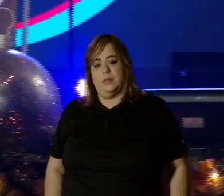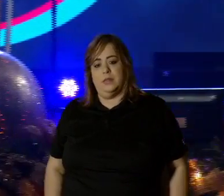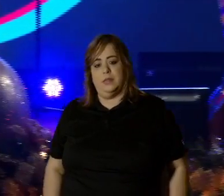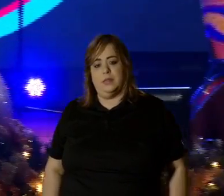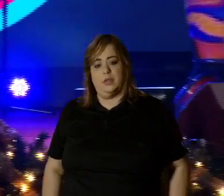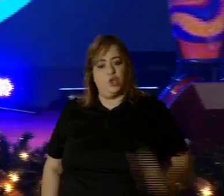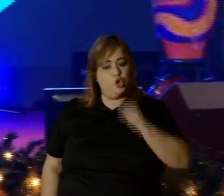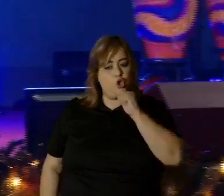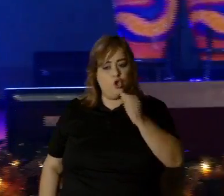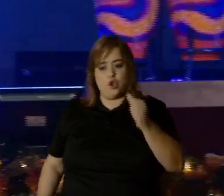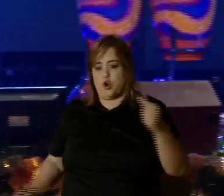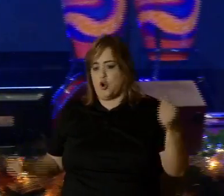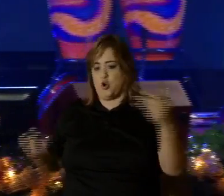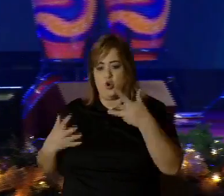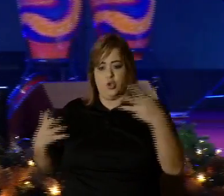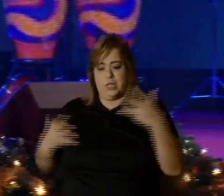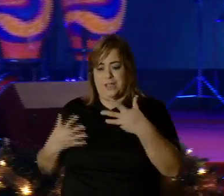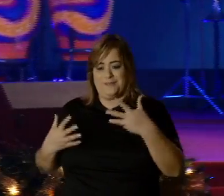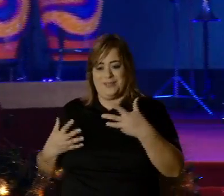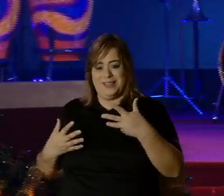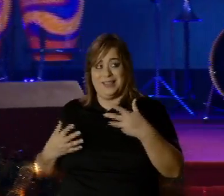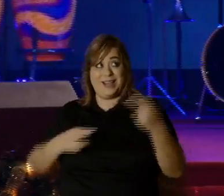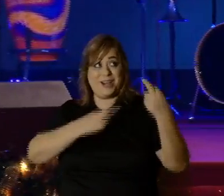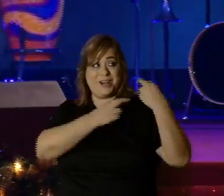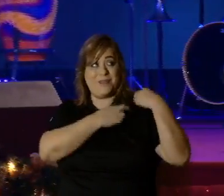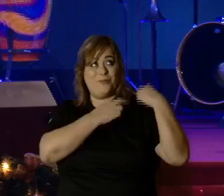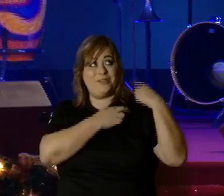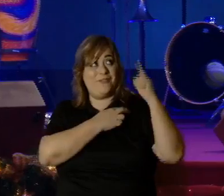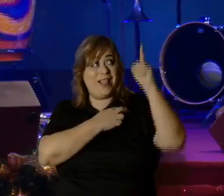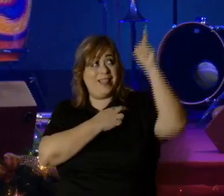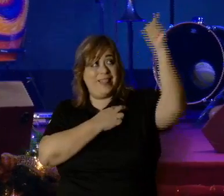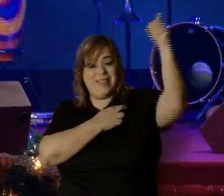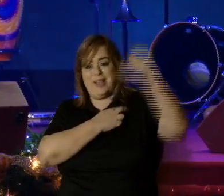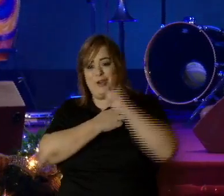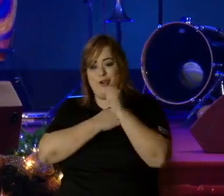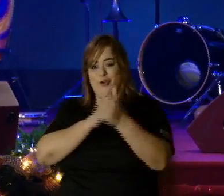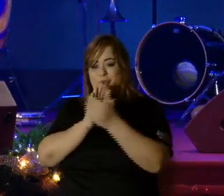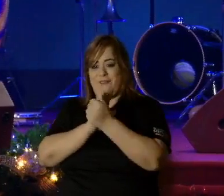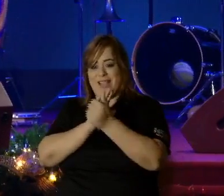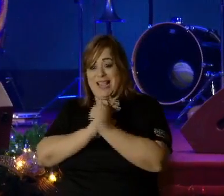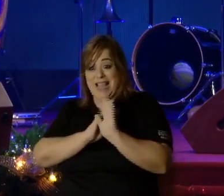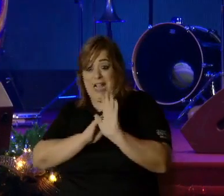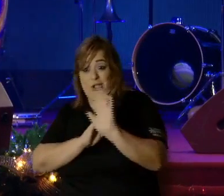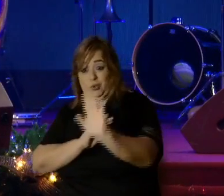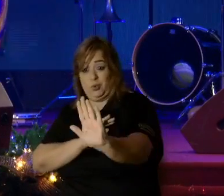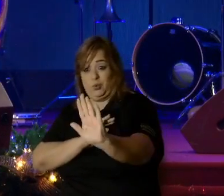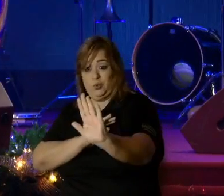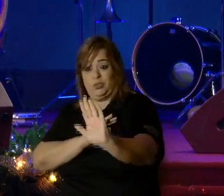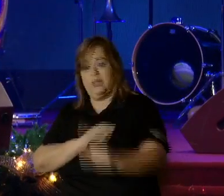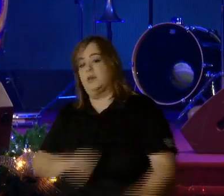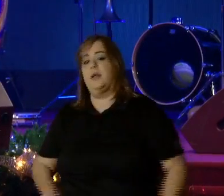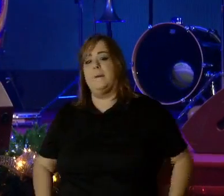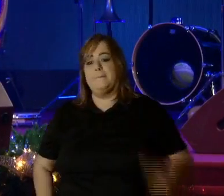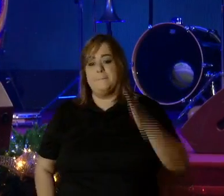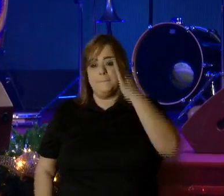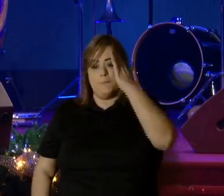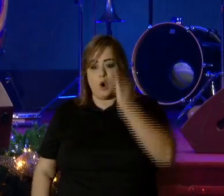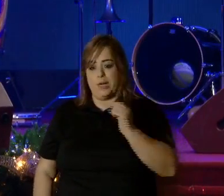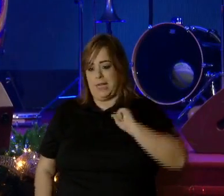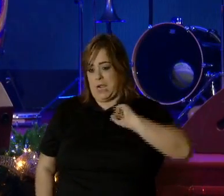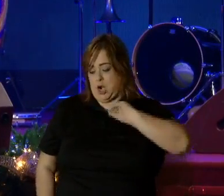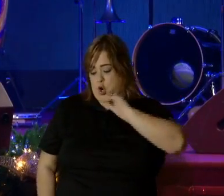No temas, ya no es asunto tuyo, de tus habilidades, de todo. No, no, ahora es asunto mío, porque ahora tú eres propiedad